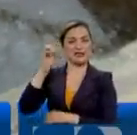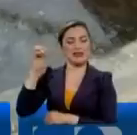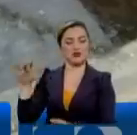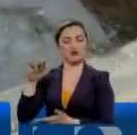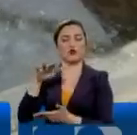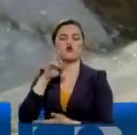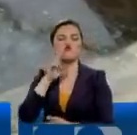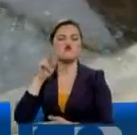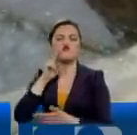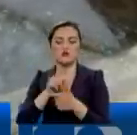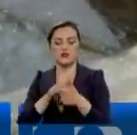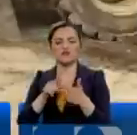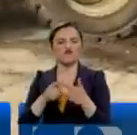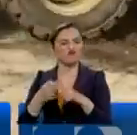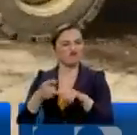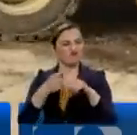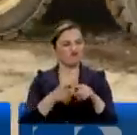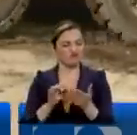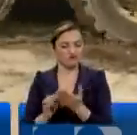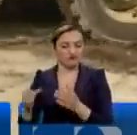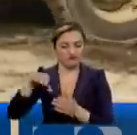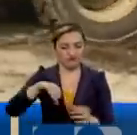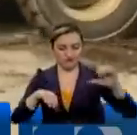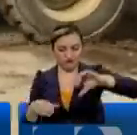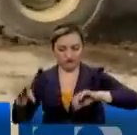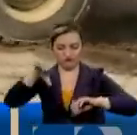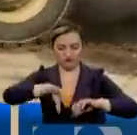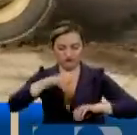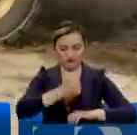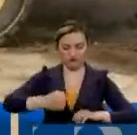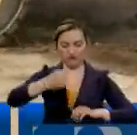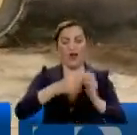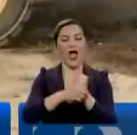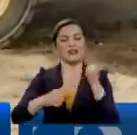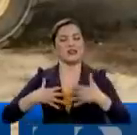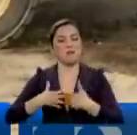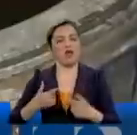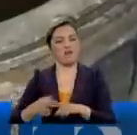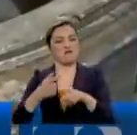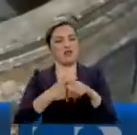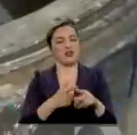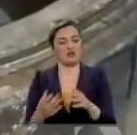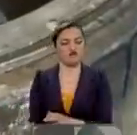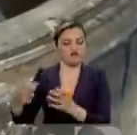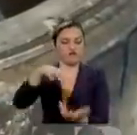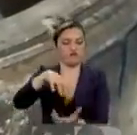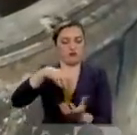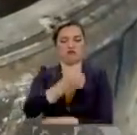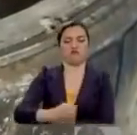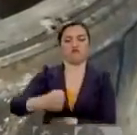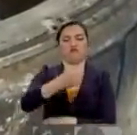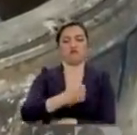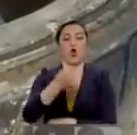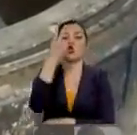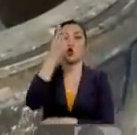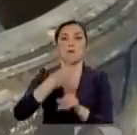como melaza, micronutrientes y microorganismos, además de estiércol de diferentes animales. Se lo deja en descomposición